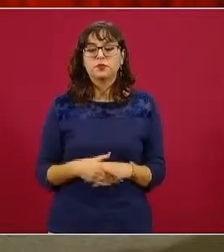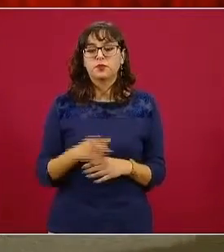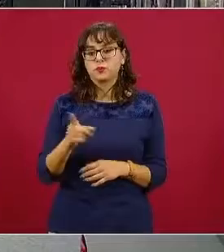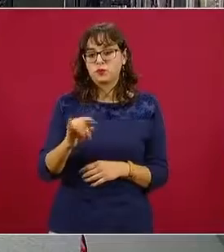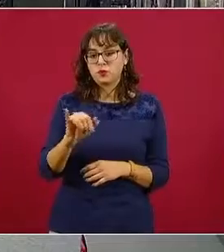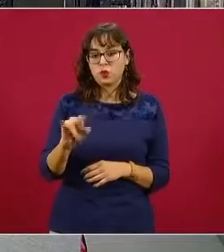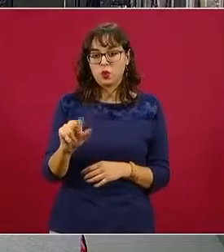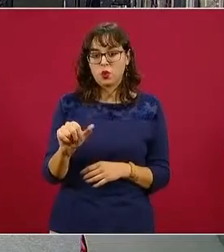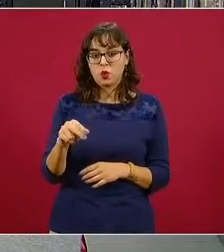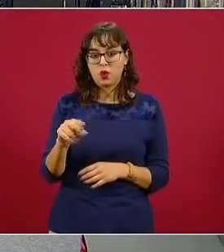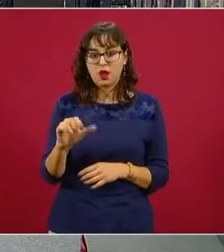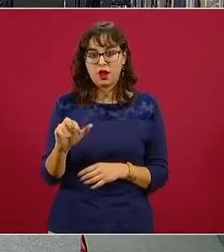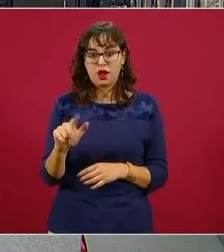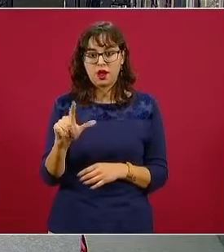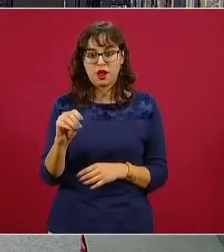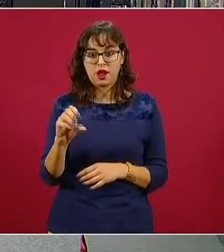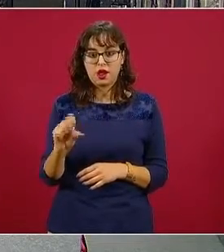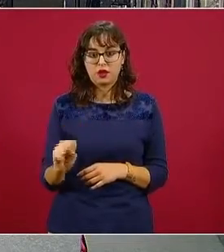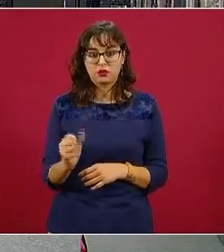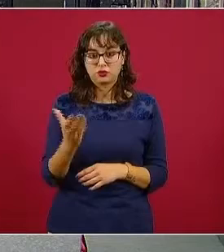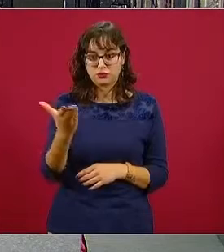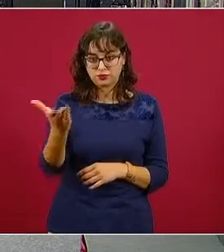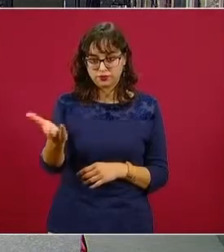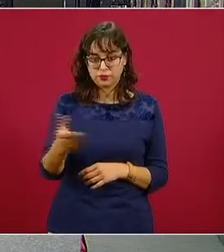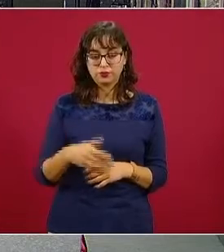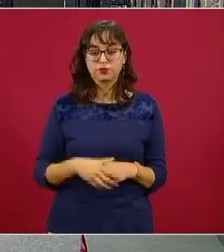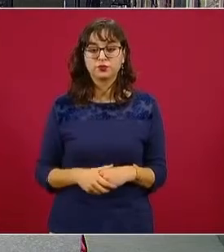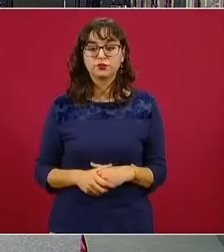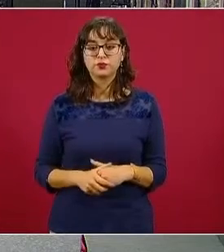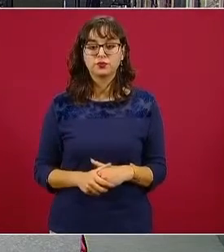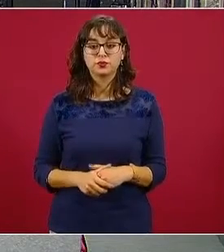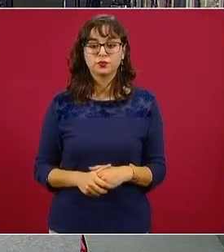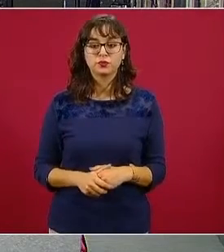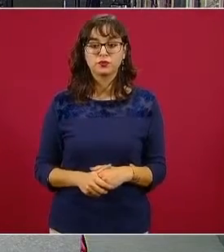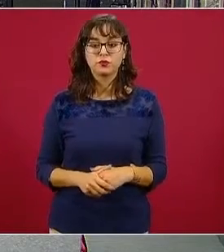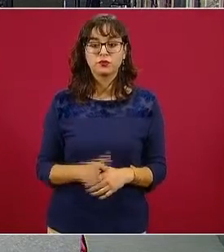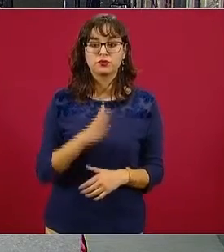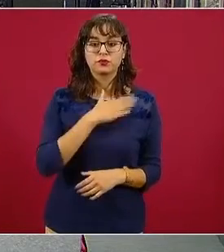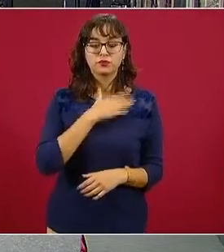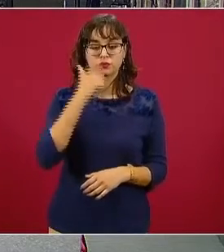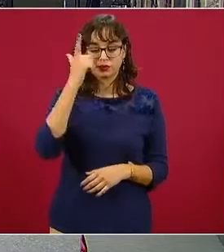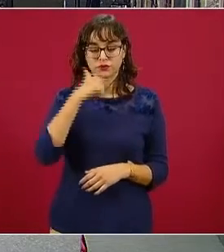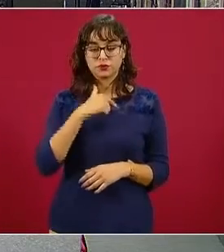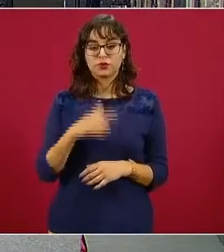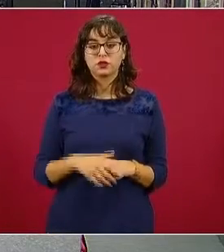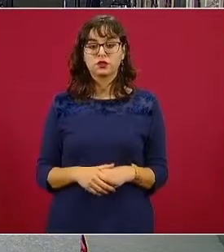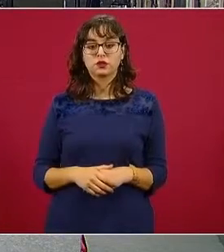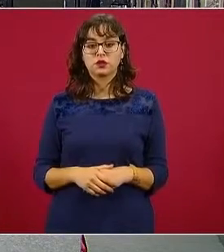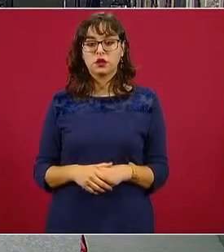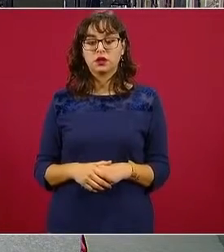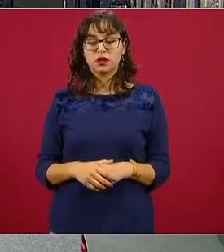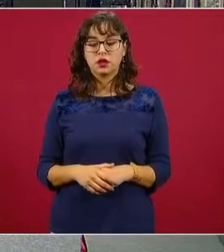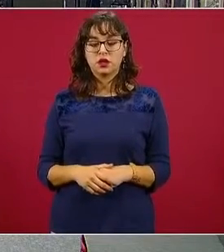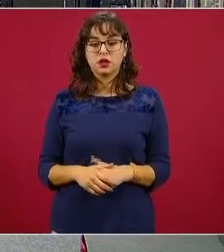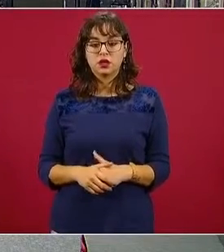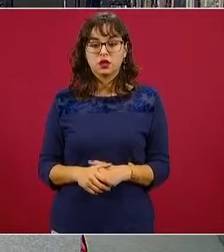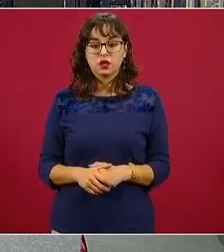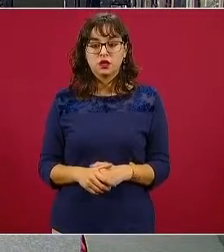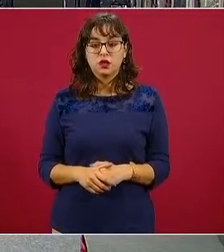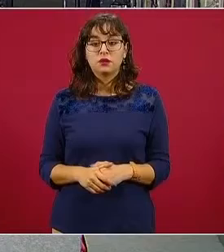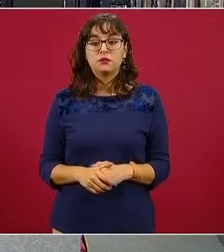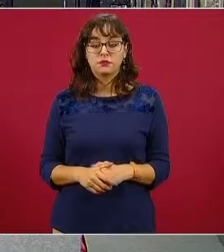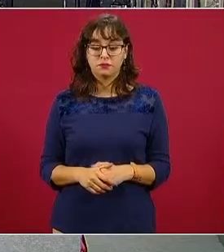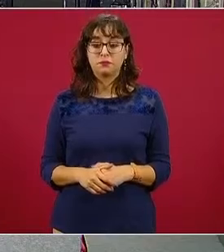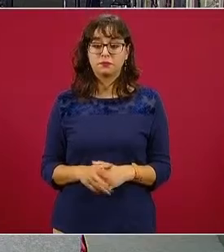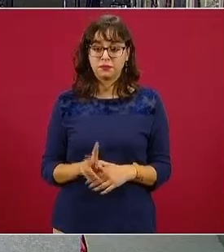Machorro, AM Noticias de Querétaro, precisamente. Sí, buenas noches, doctor. Juan Carlos Machorro, AM de Querétaro. Doctor,